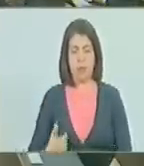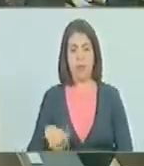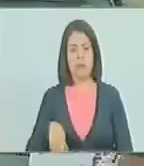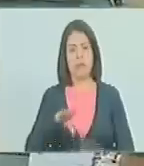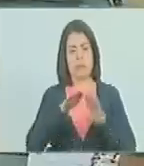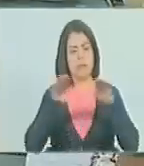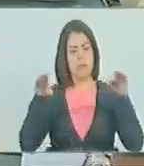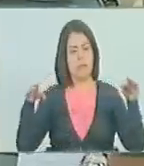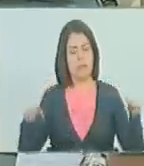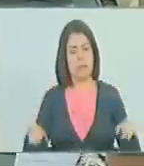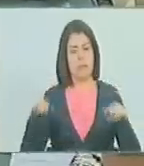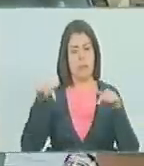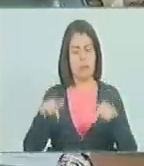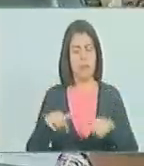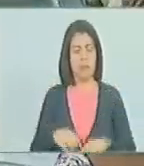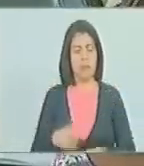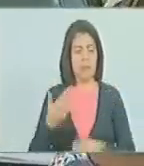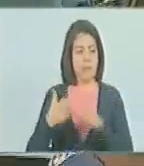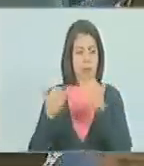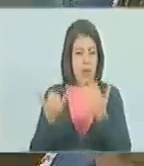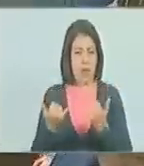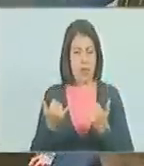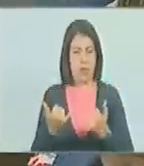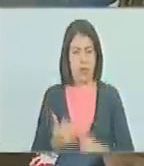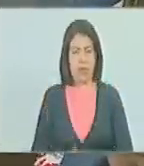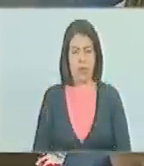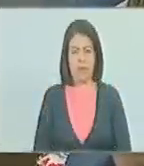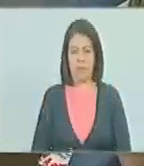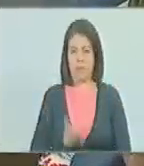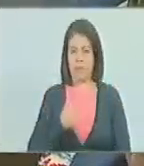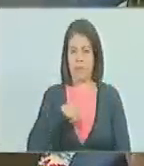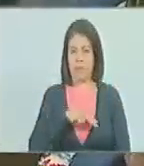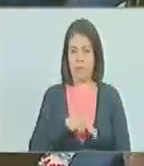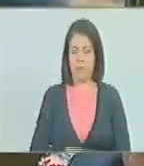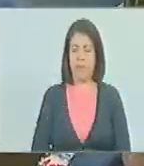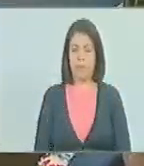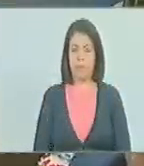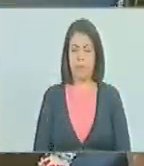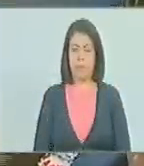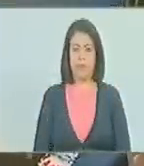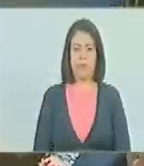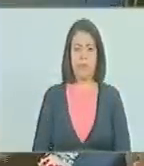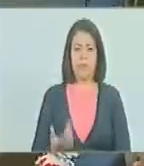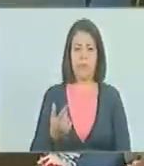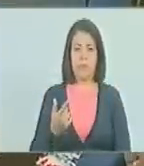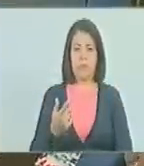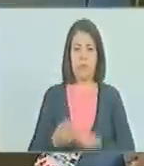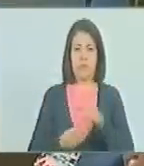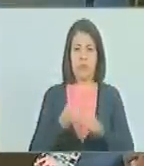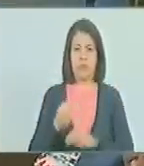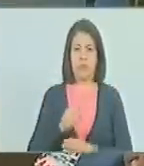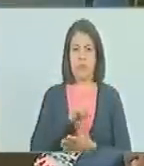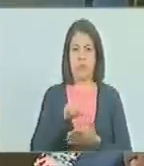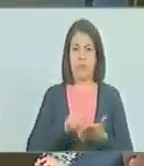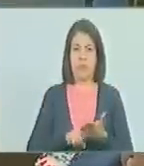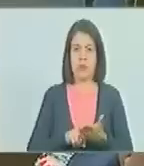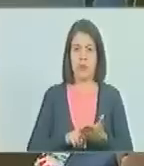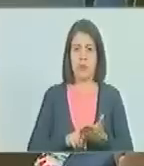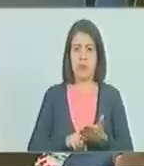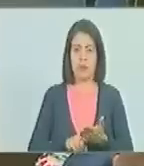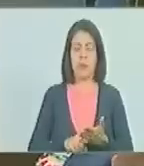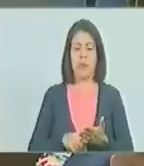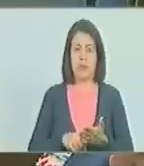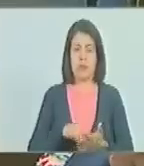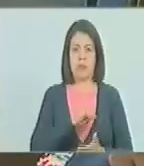mesa. En fechas recientes, nuestro informe acá entre la plenaria que en